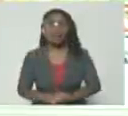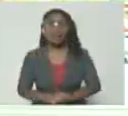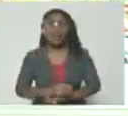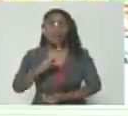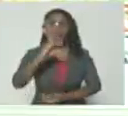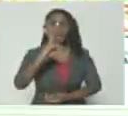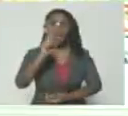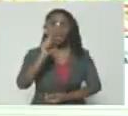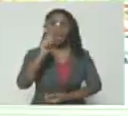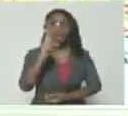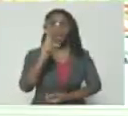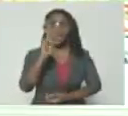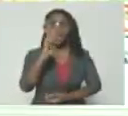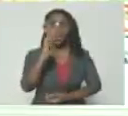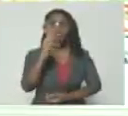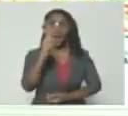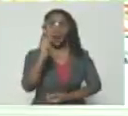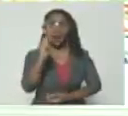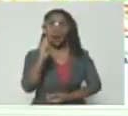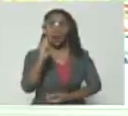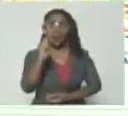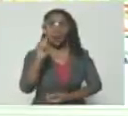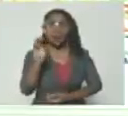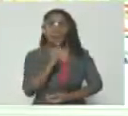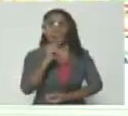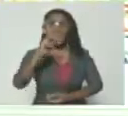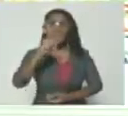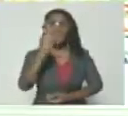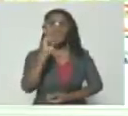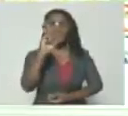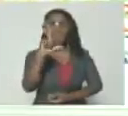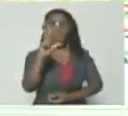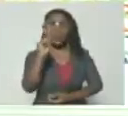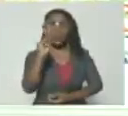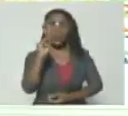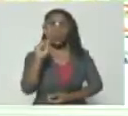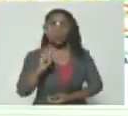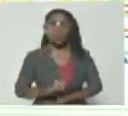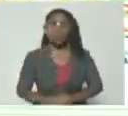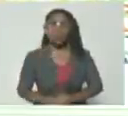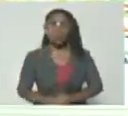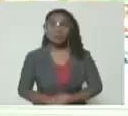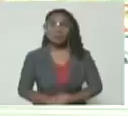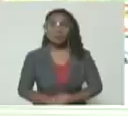Dar Mill, Single Origin, Bean to Bar, Micro Bat,